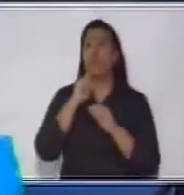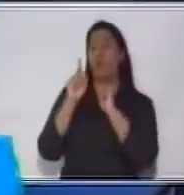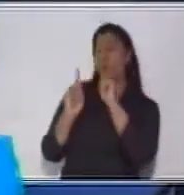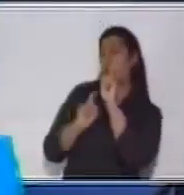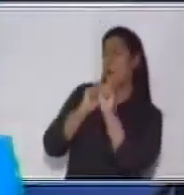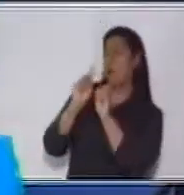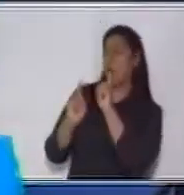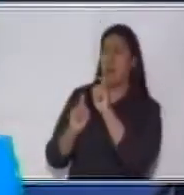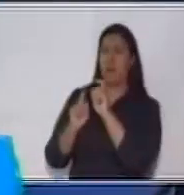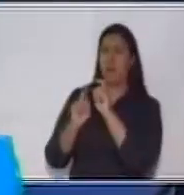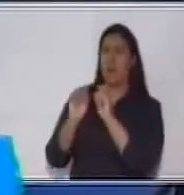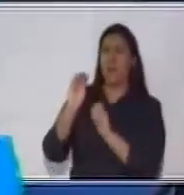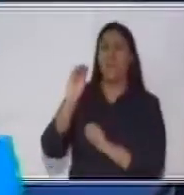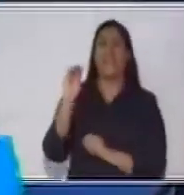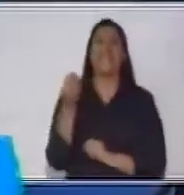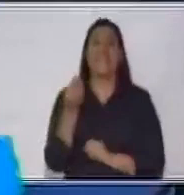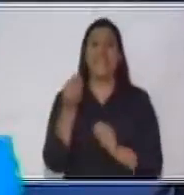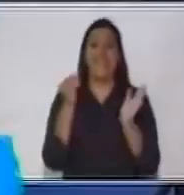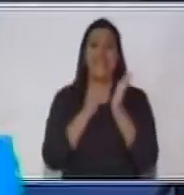¿Qué?